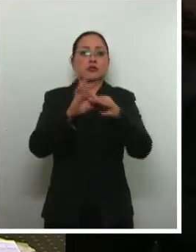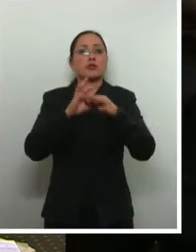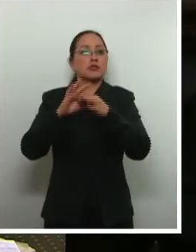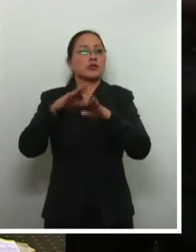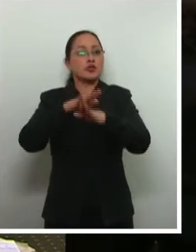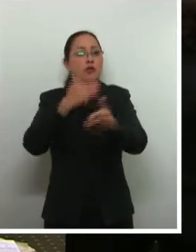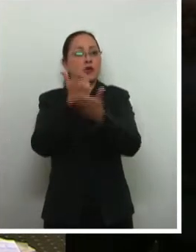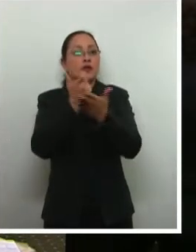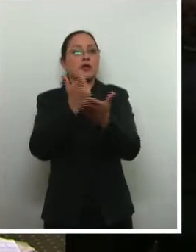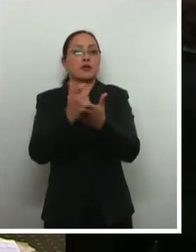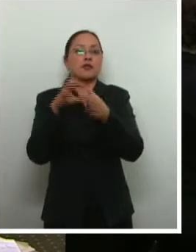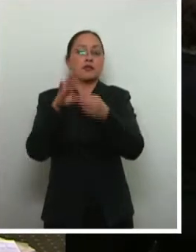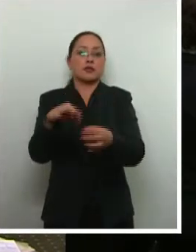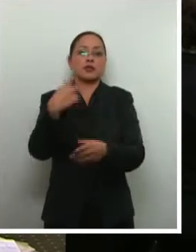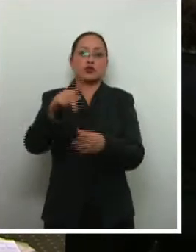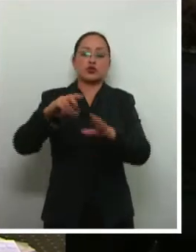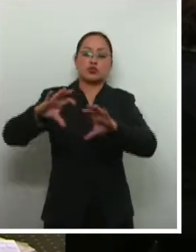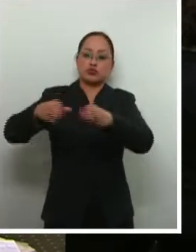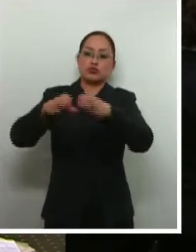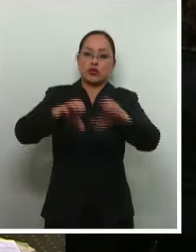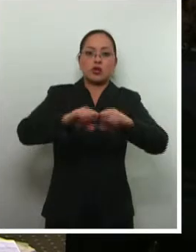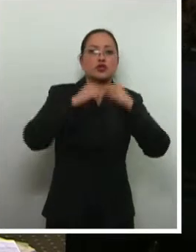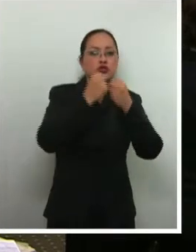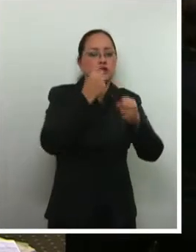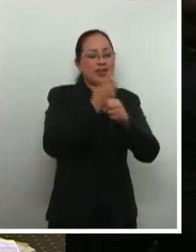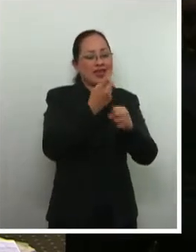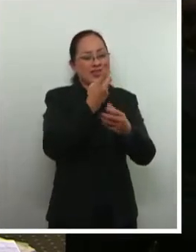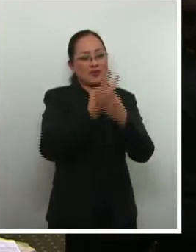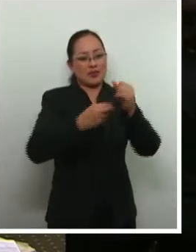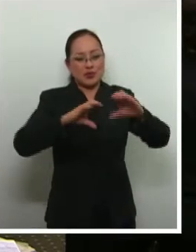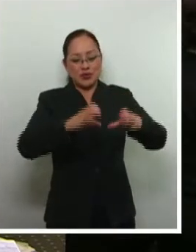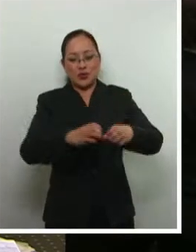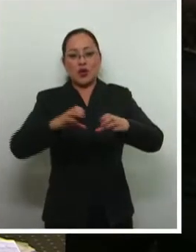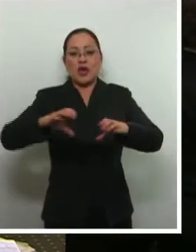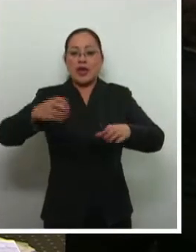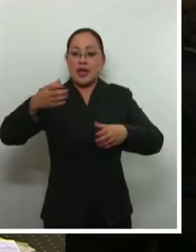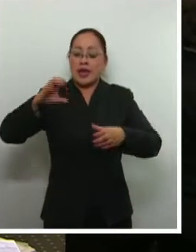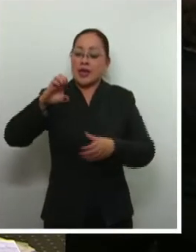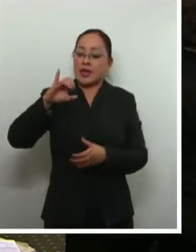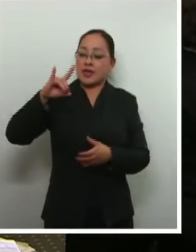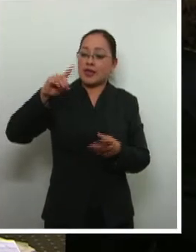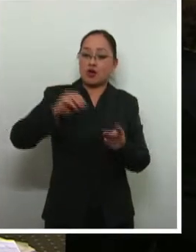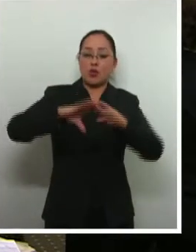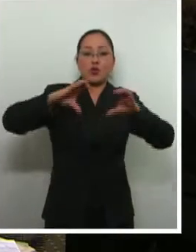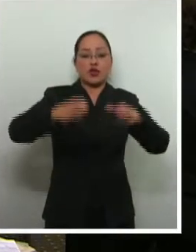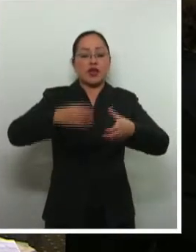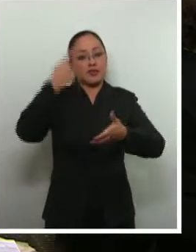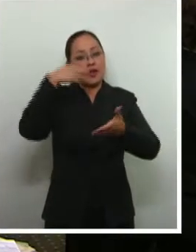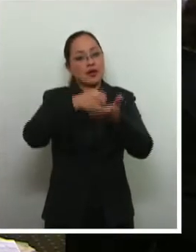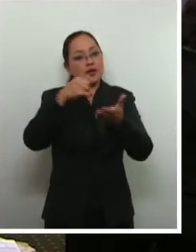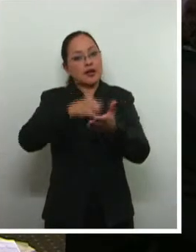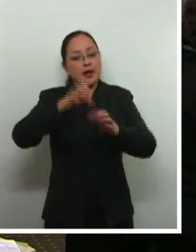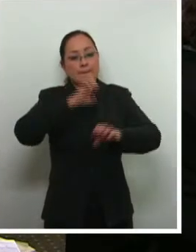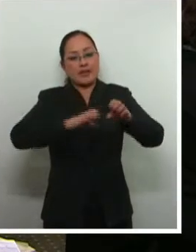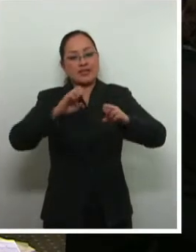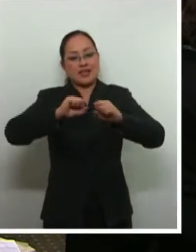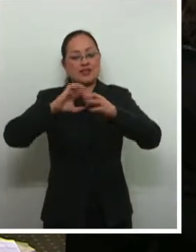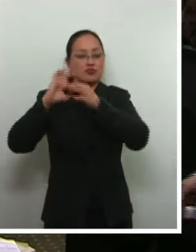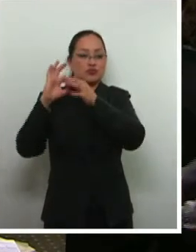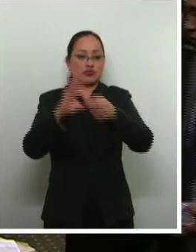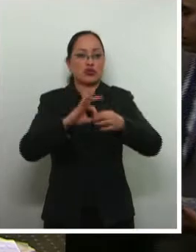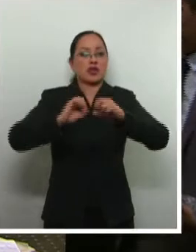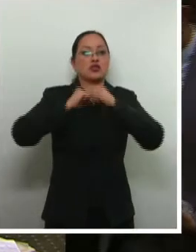de la economía, de sus cooperativas, sociedades mutuales, ejidos, comunidades agrarias, empresas de solidaridad social y